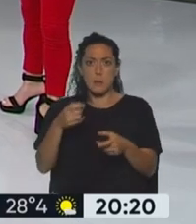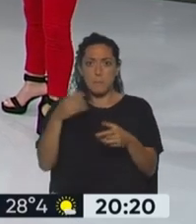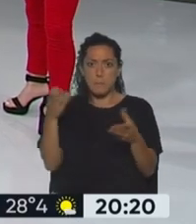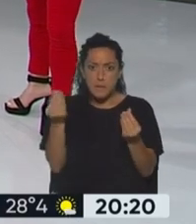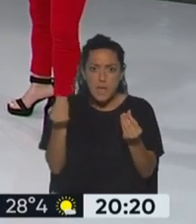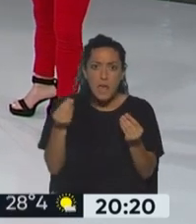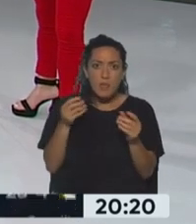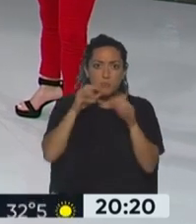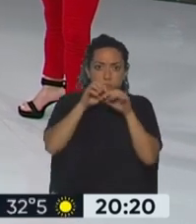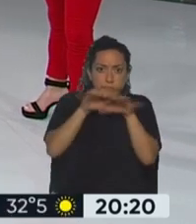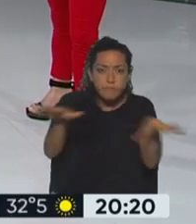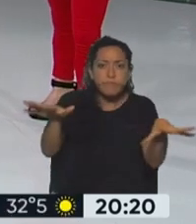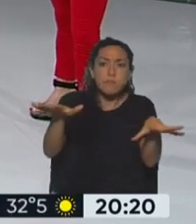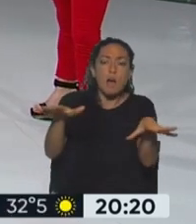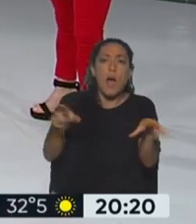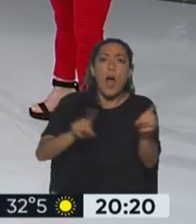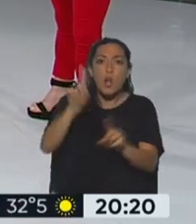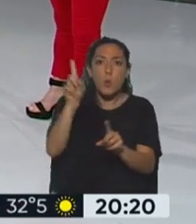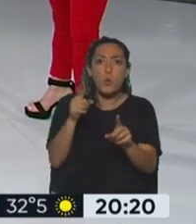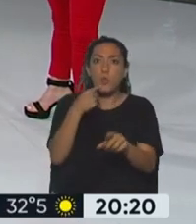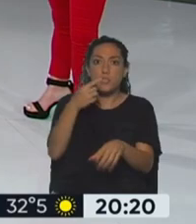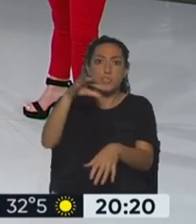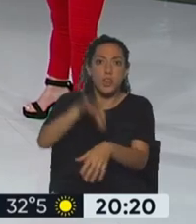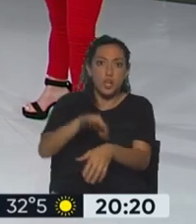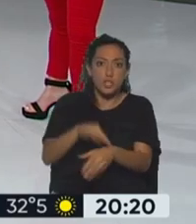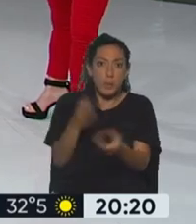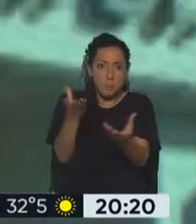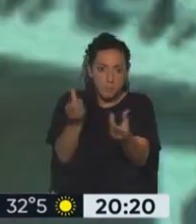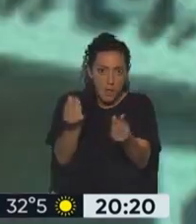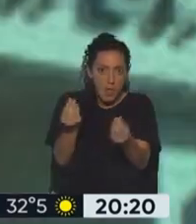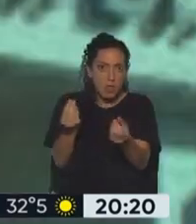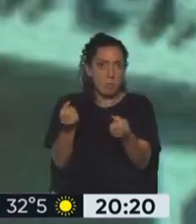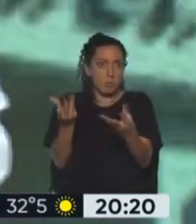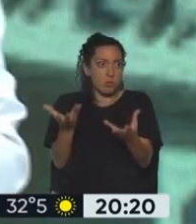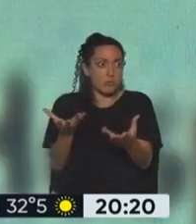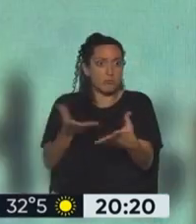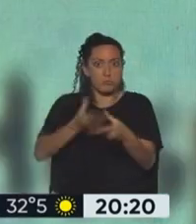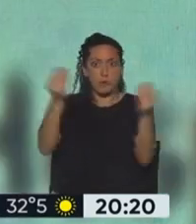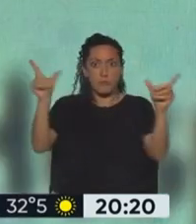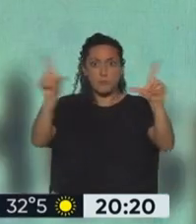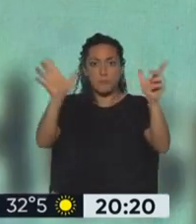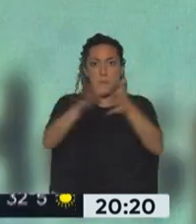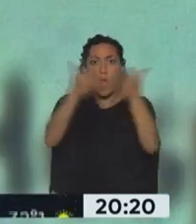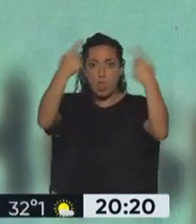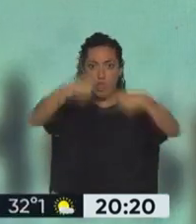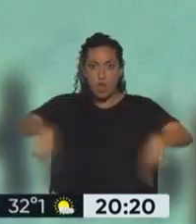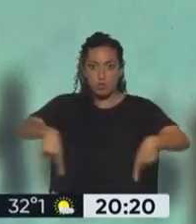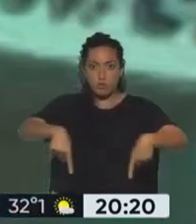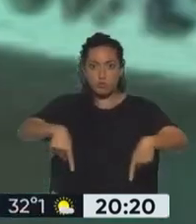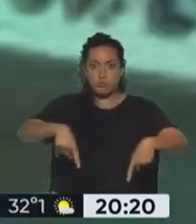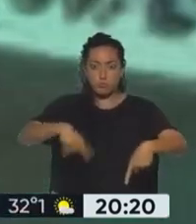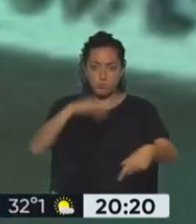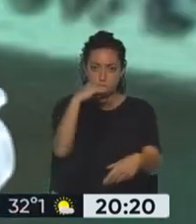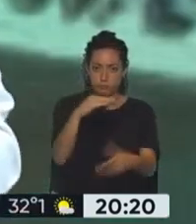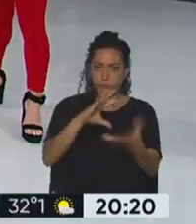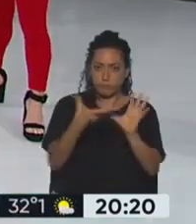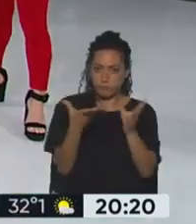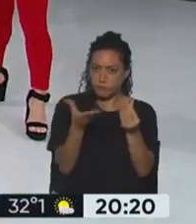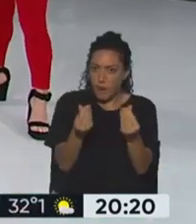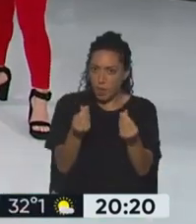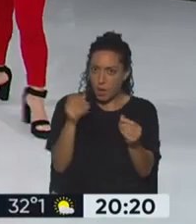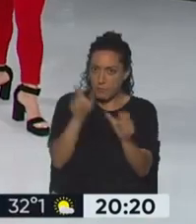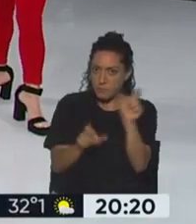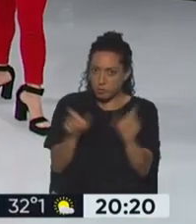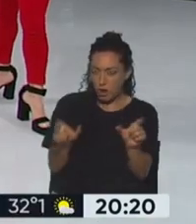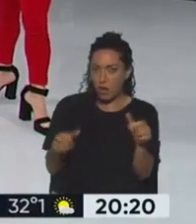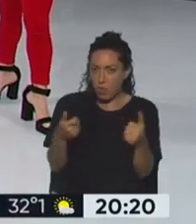doctor miedo o doctor muerte, justamente por el mensaje que llevaba a los medios de comunicación. Pero vamos a lo